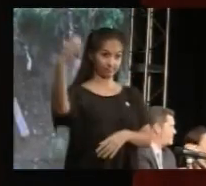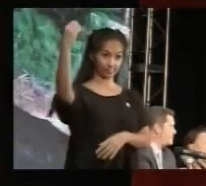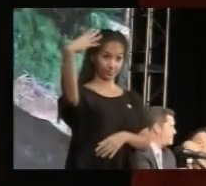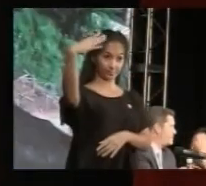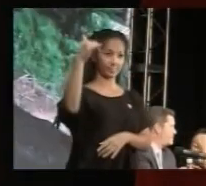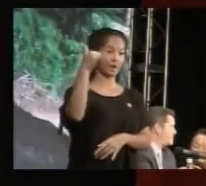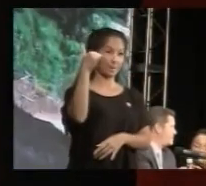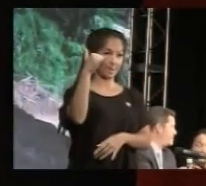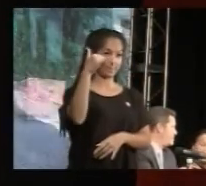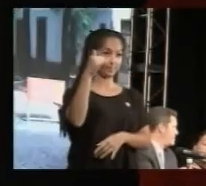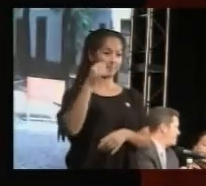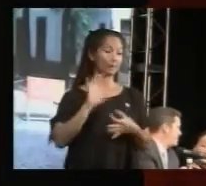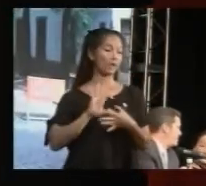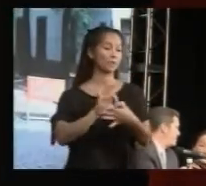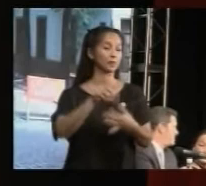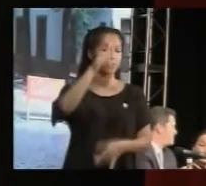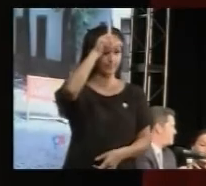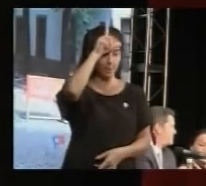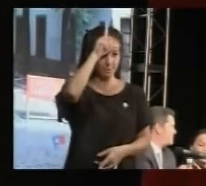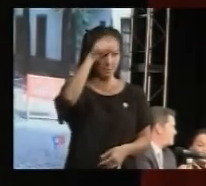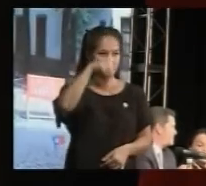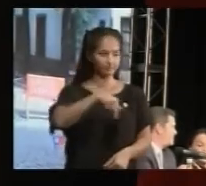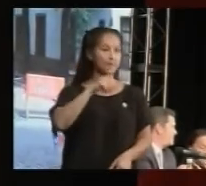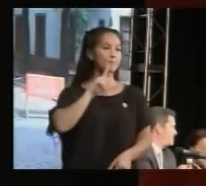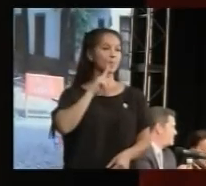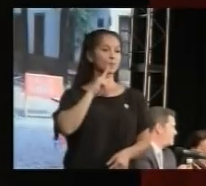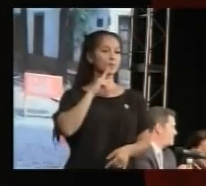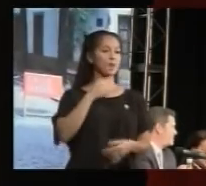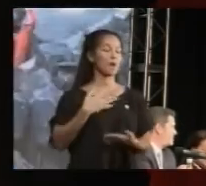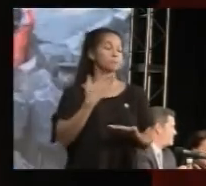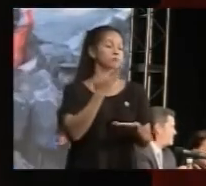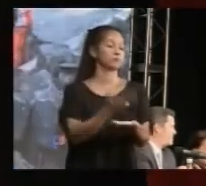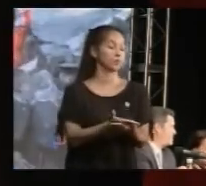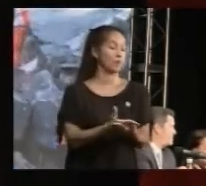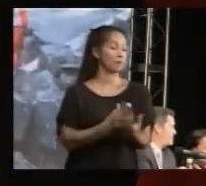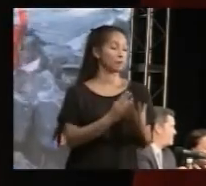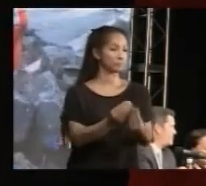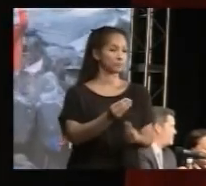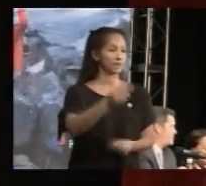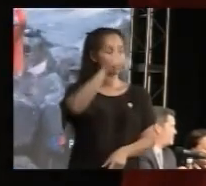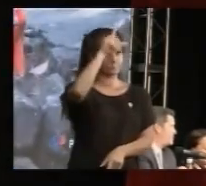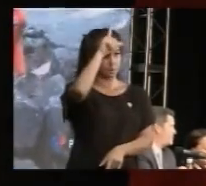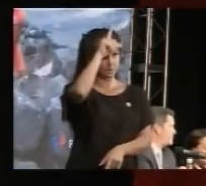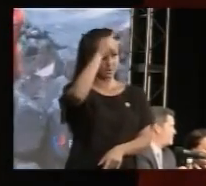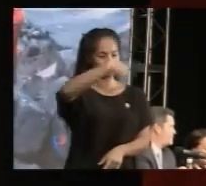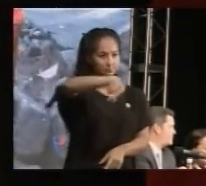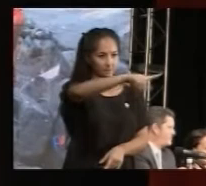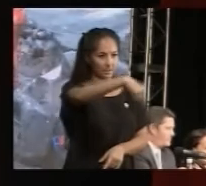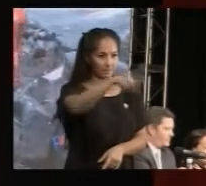Policía Provincial, desde el municipio hacemos un gran aporte a la seguridad ciudadana.